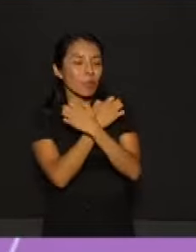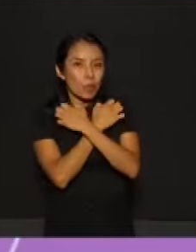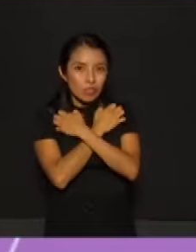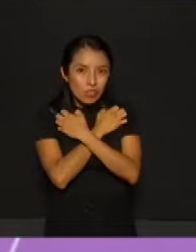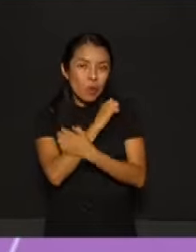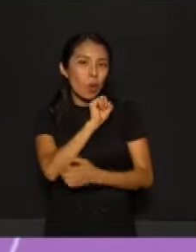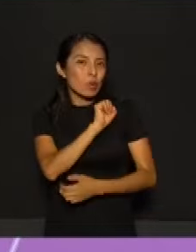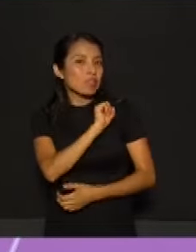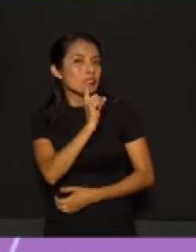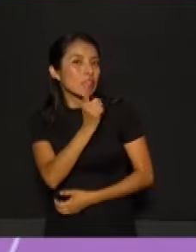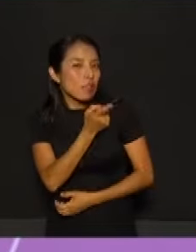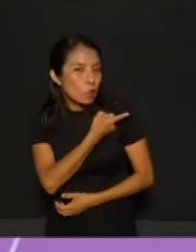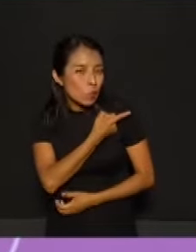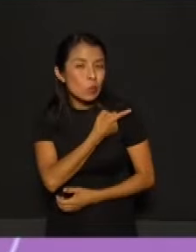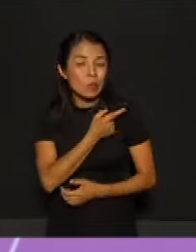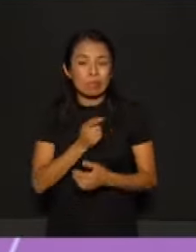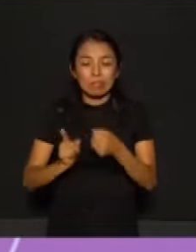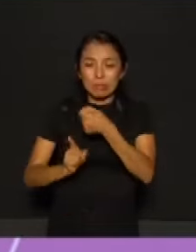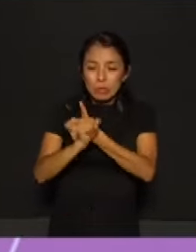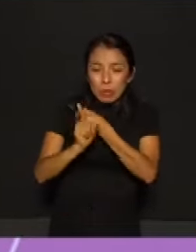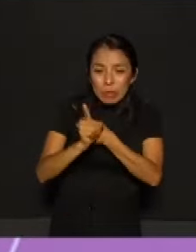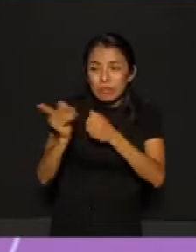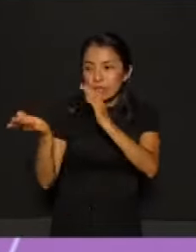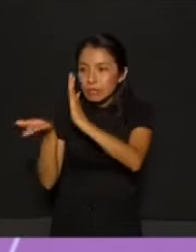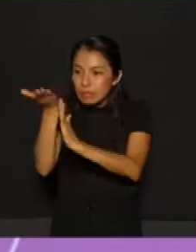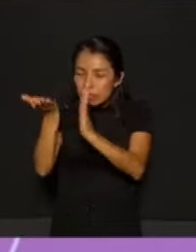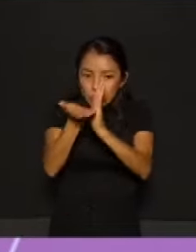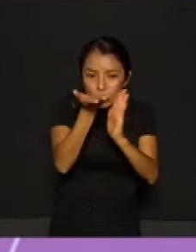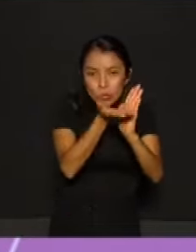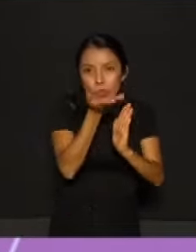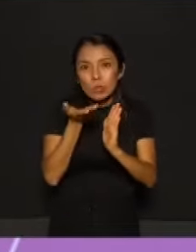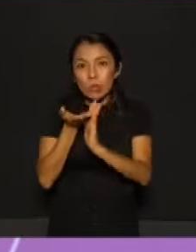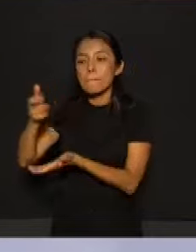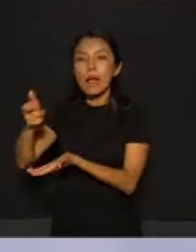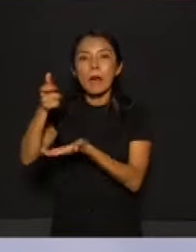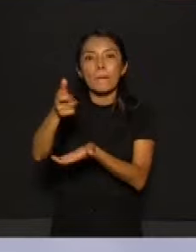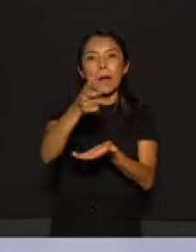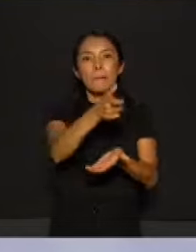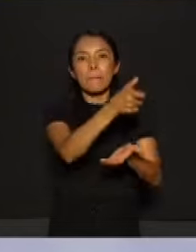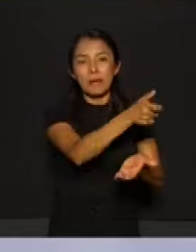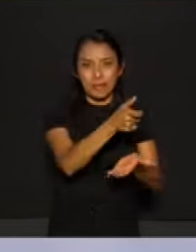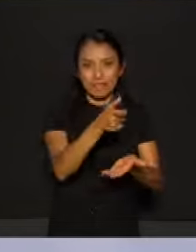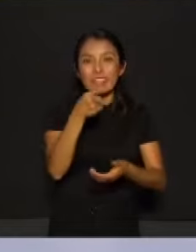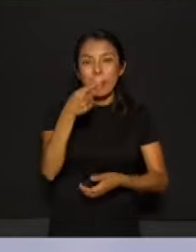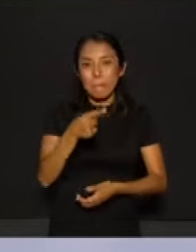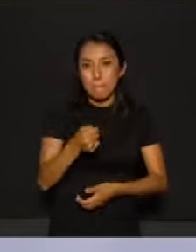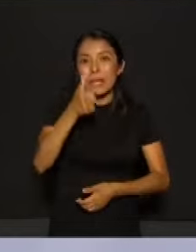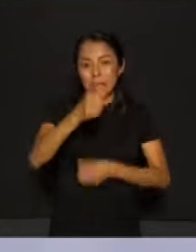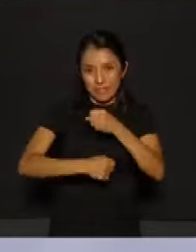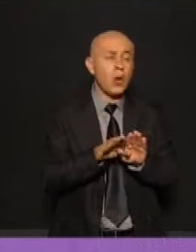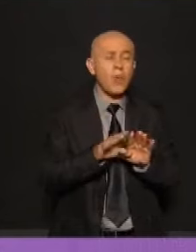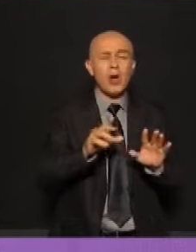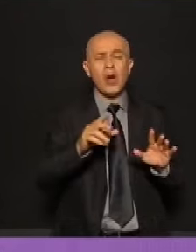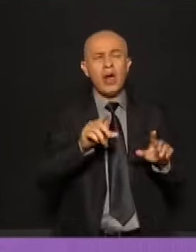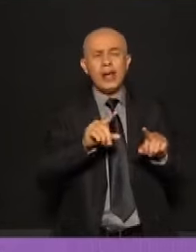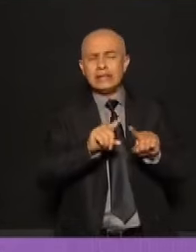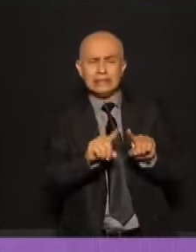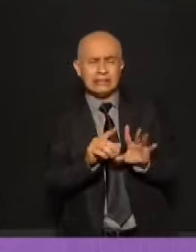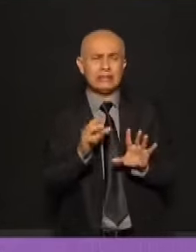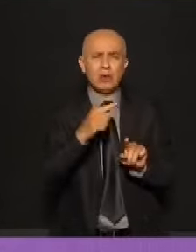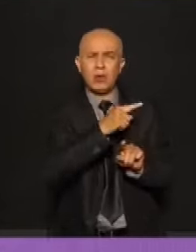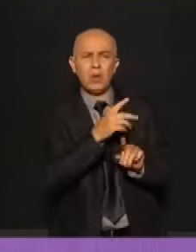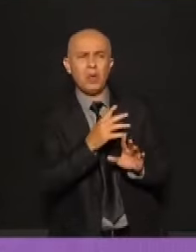del lado izquierdo estará colocado Hipólito de ch Espino barro candidato del partido movimiento ciudadano al